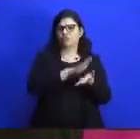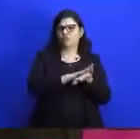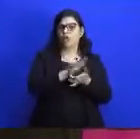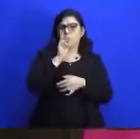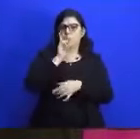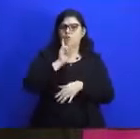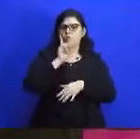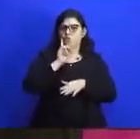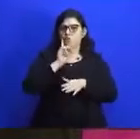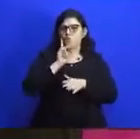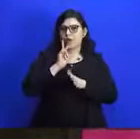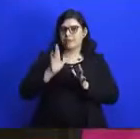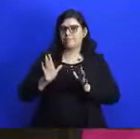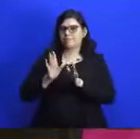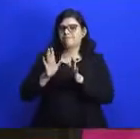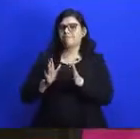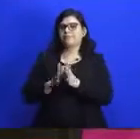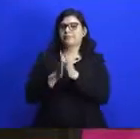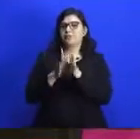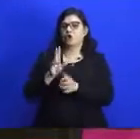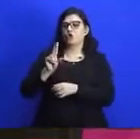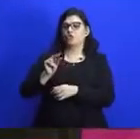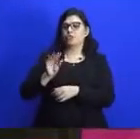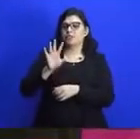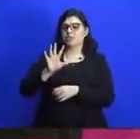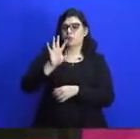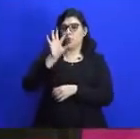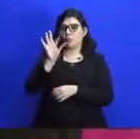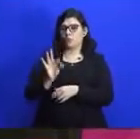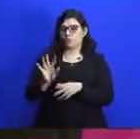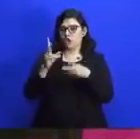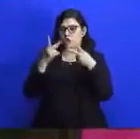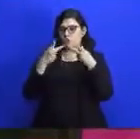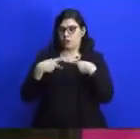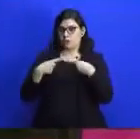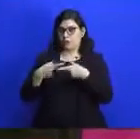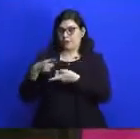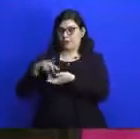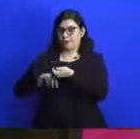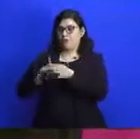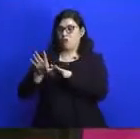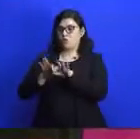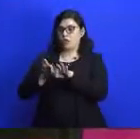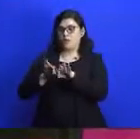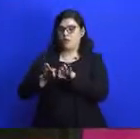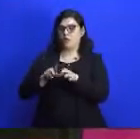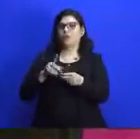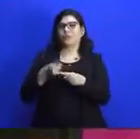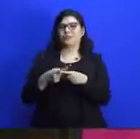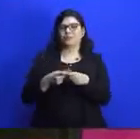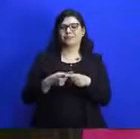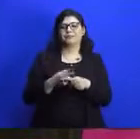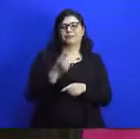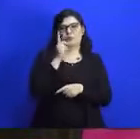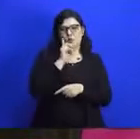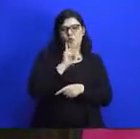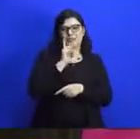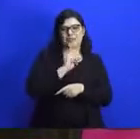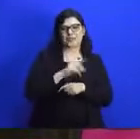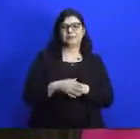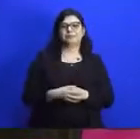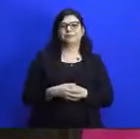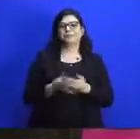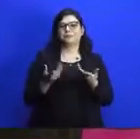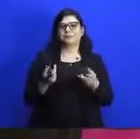femenino, tanto que el 85% de las personas que trabajan en Morama está conformado por mujeres. Y bueno, empezamos